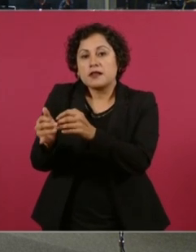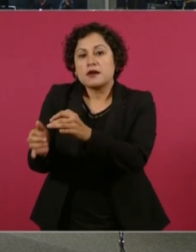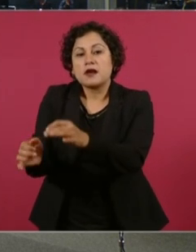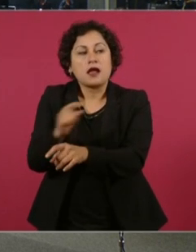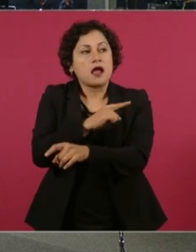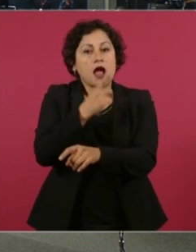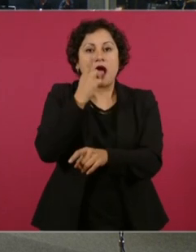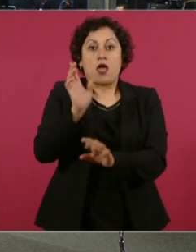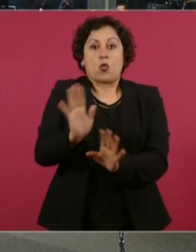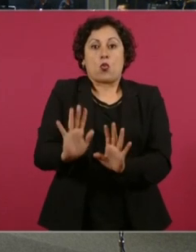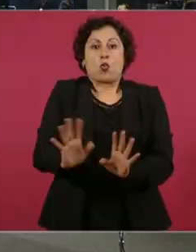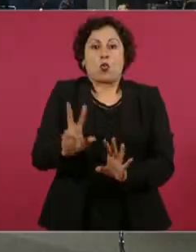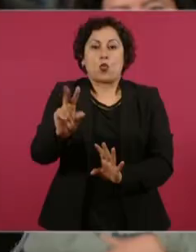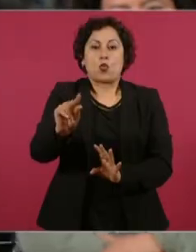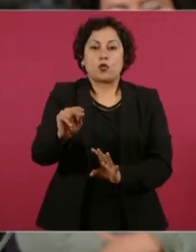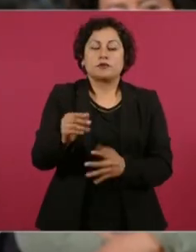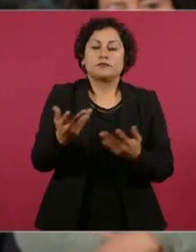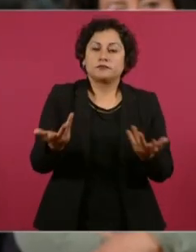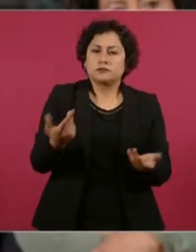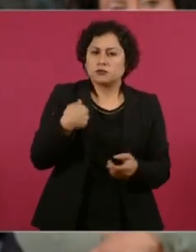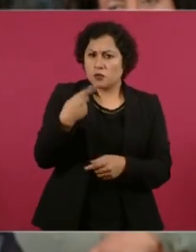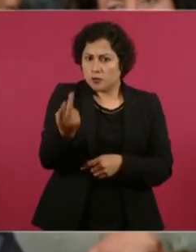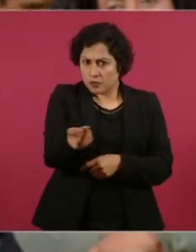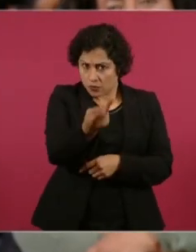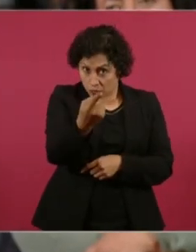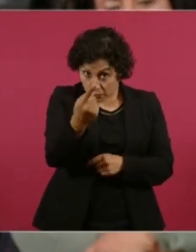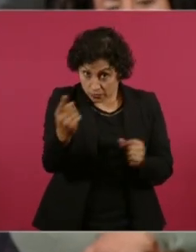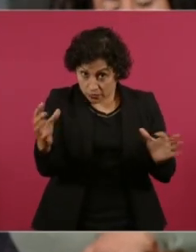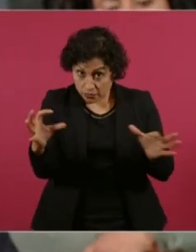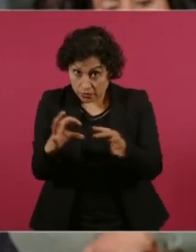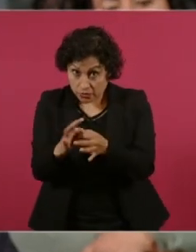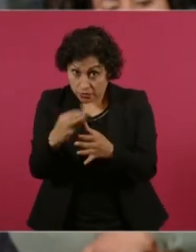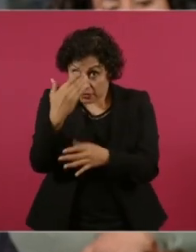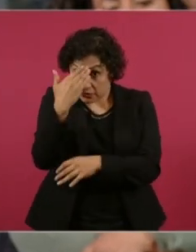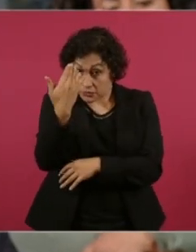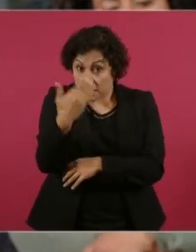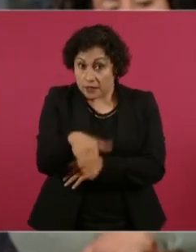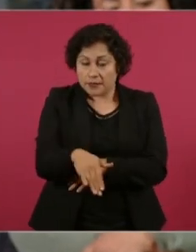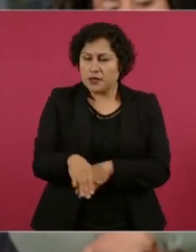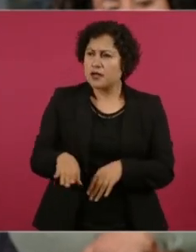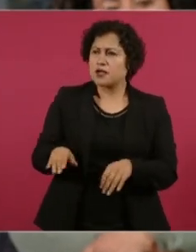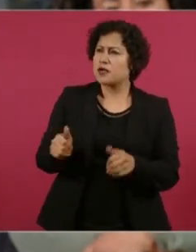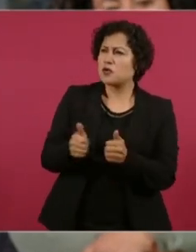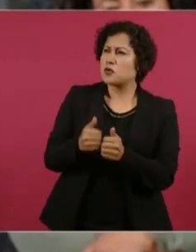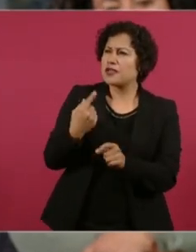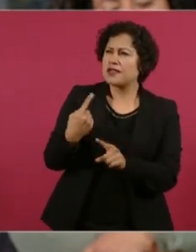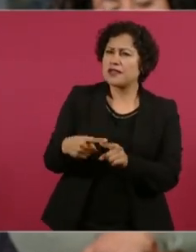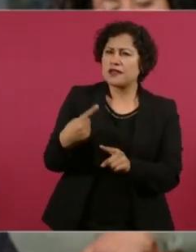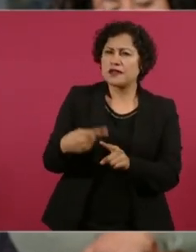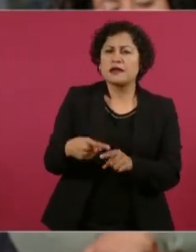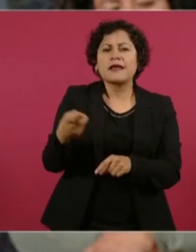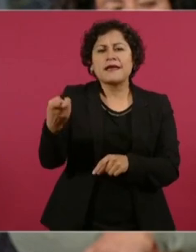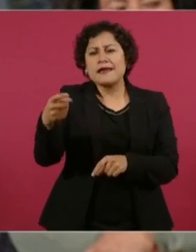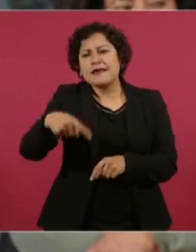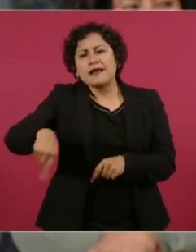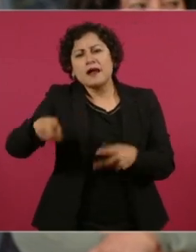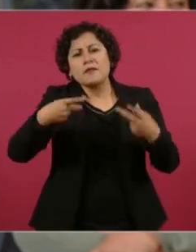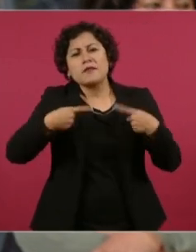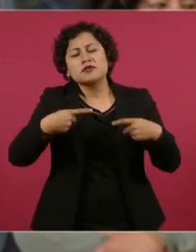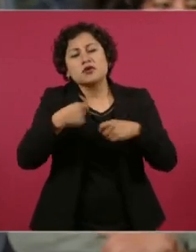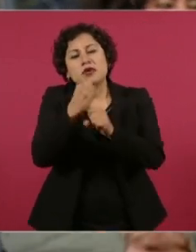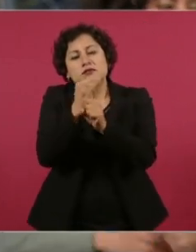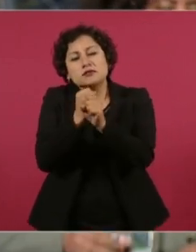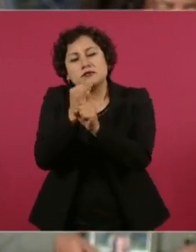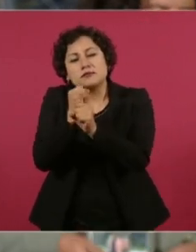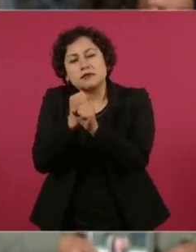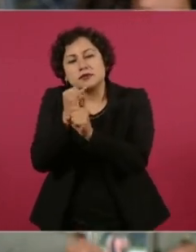De preguntarles si ustedes, por ejemplo, tienen relación con ellos. Porque ¿Con estos investigadores que han hecho